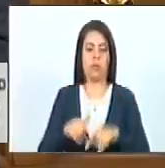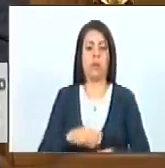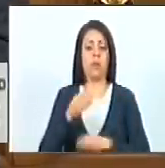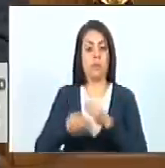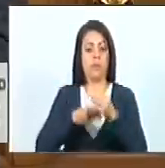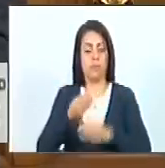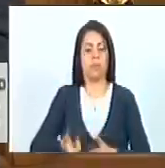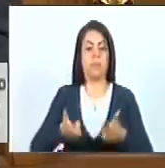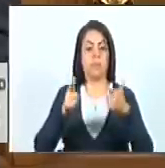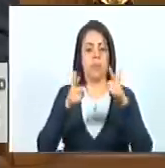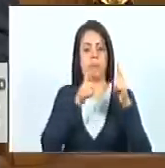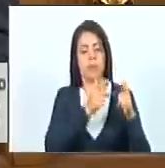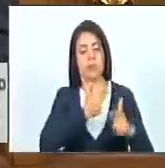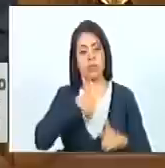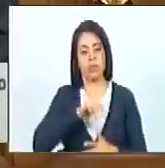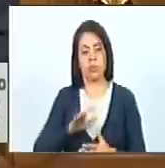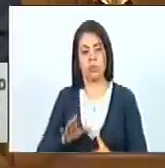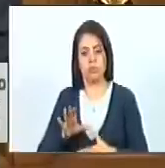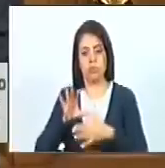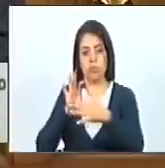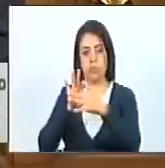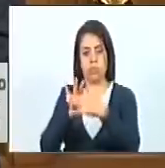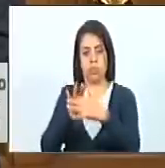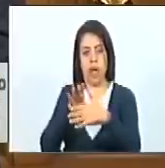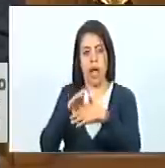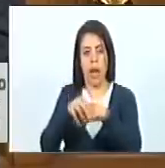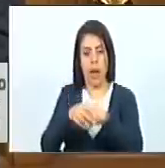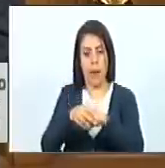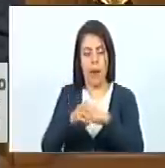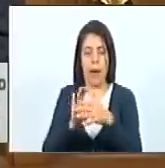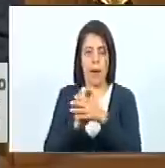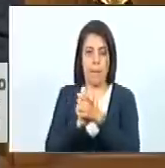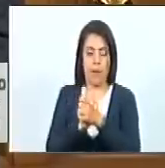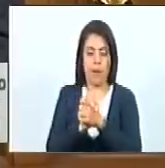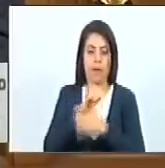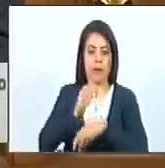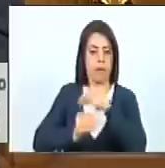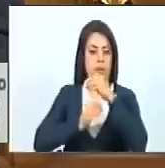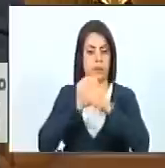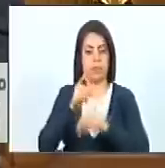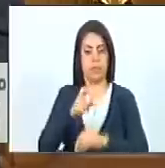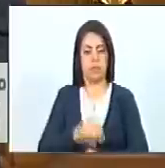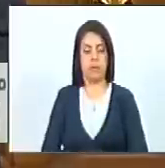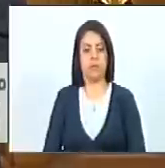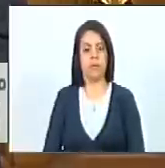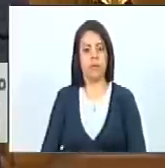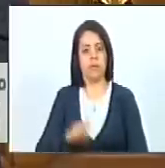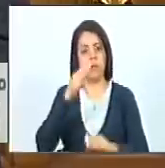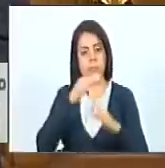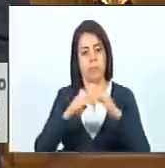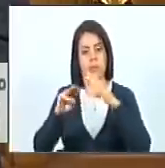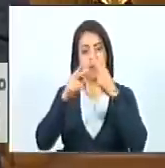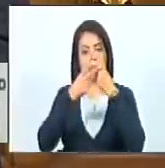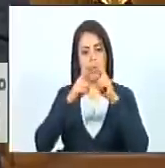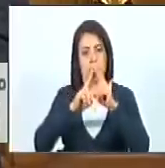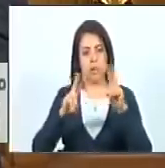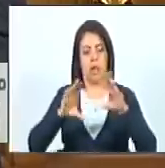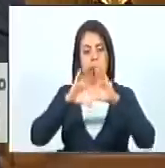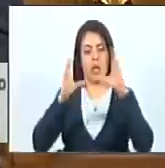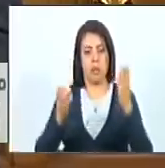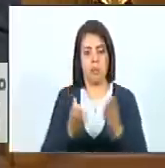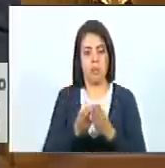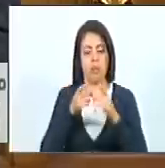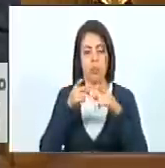ha permitido estrechar lazos de amistad, llevando un mensaje de paz para el